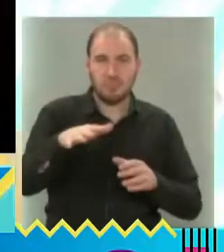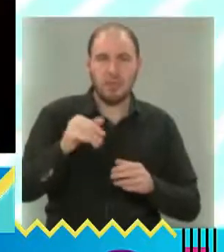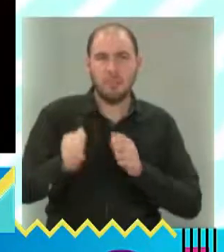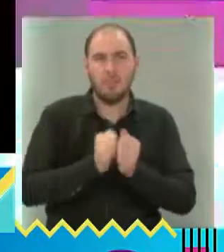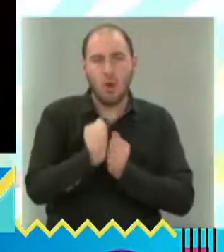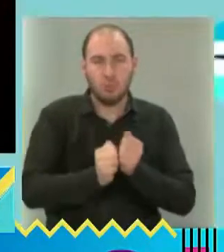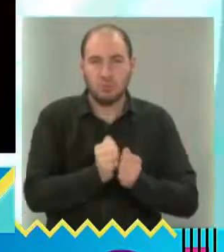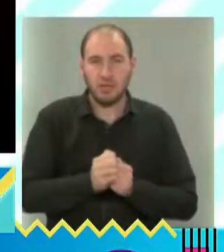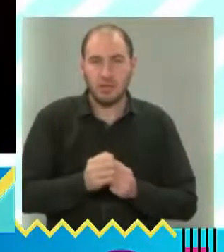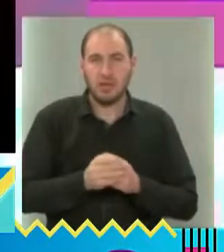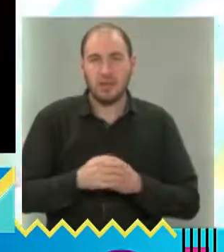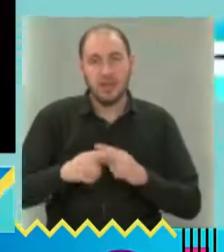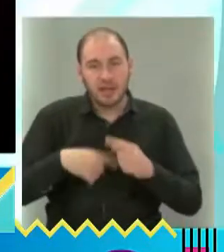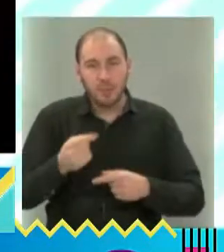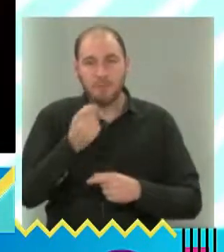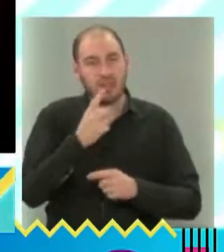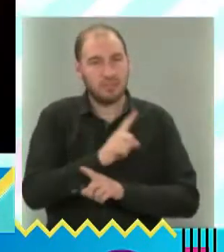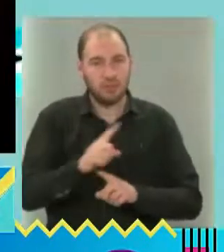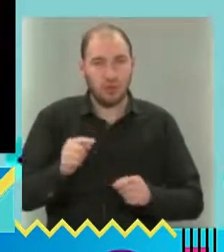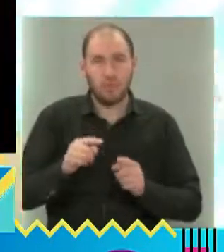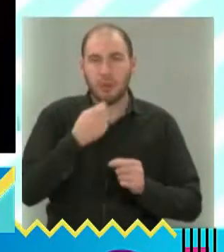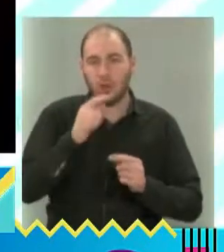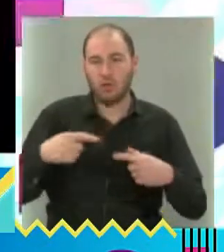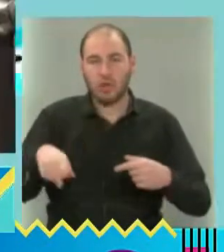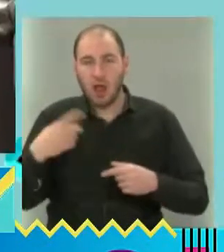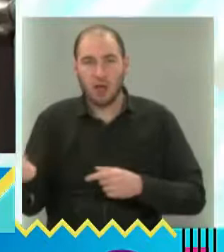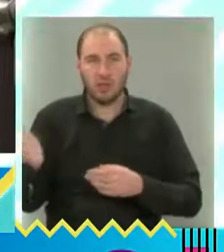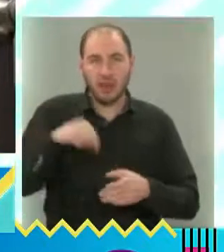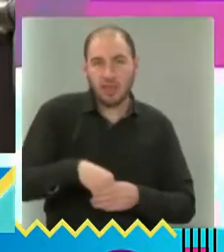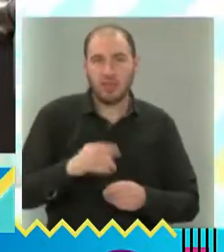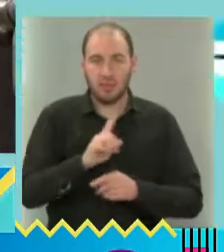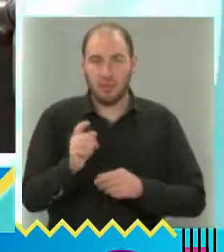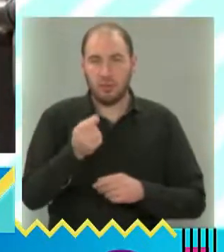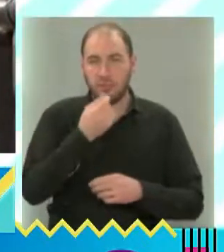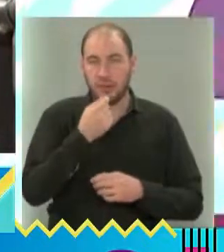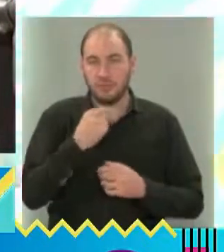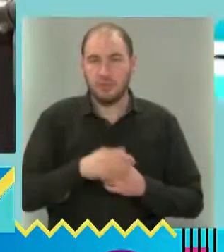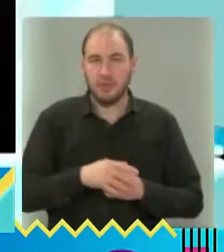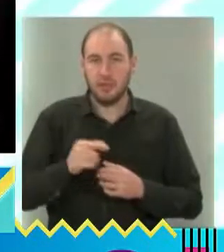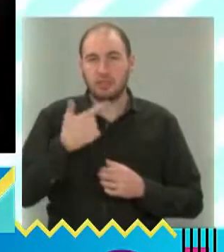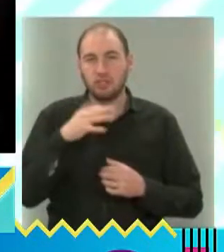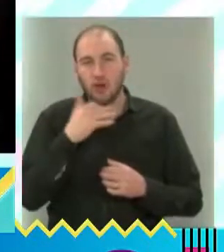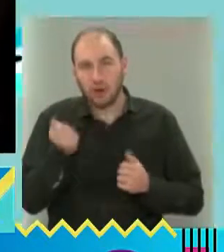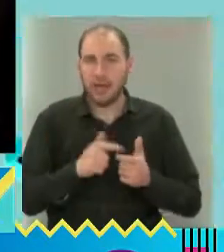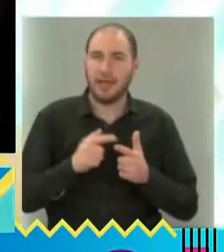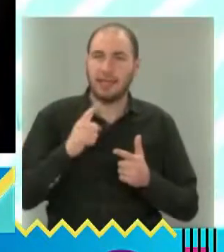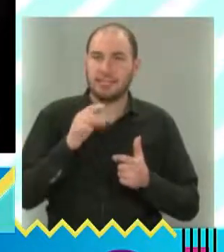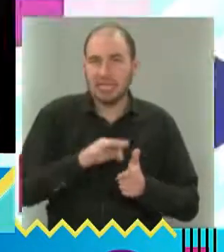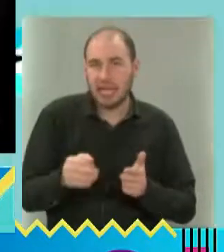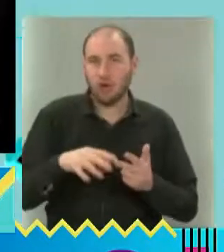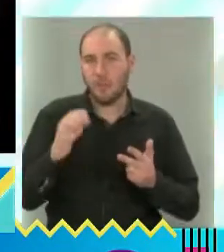produce, no es fácil cambiar la producción por otra actividad. Ellos pueden cambiar de soja a trigo a